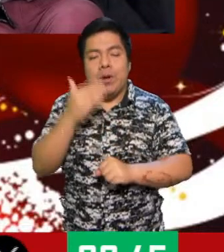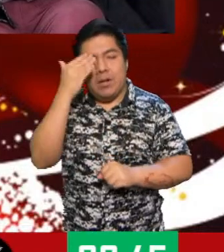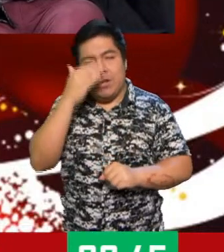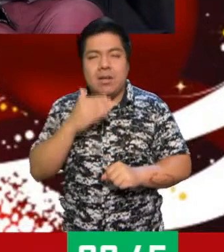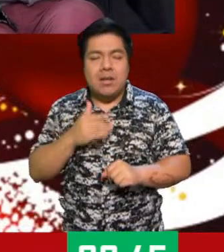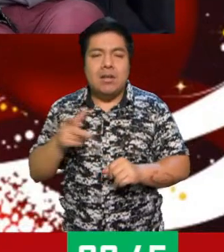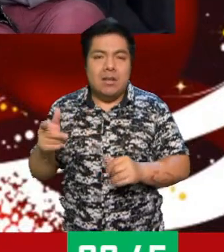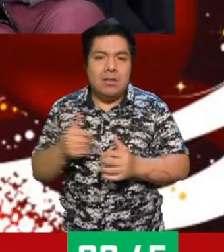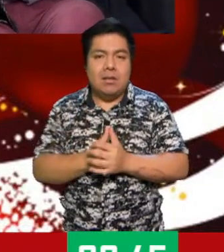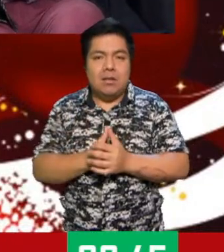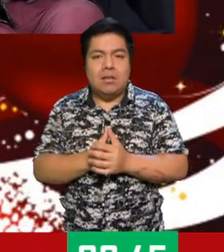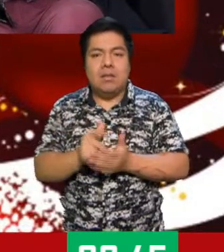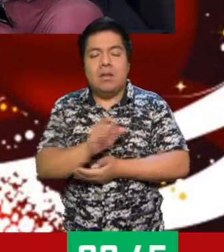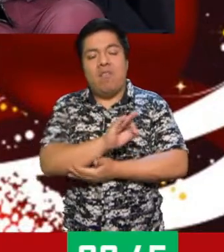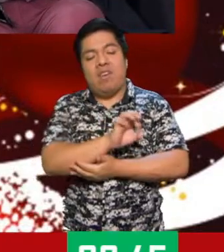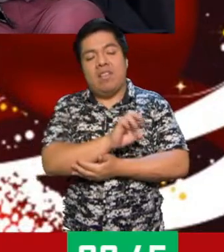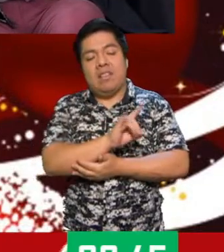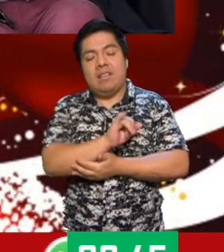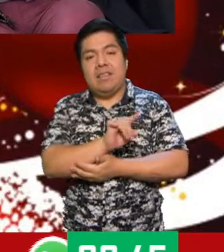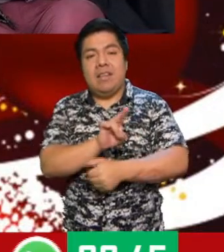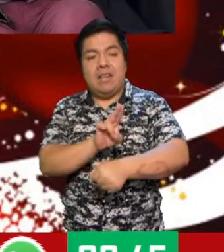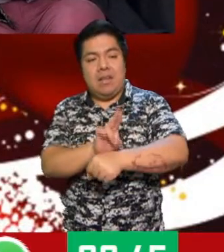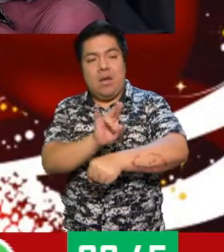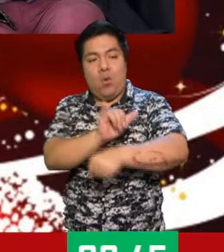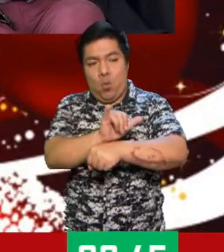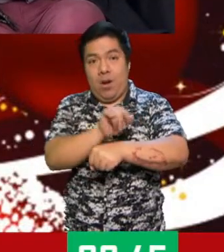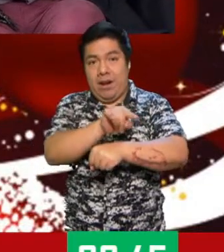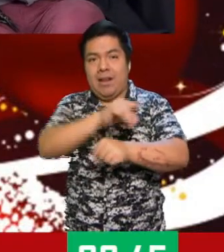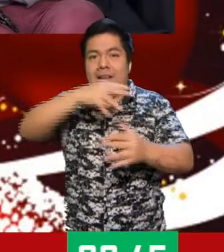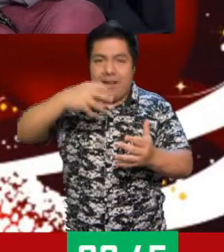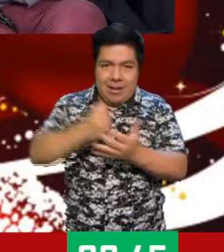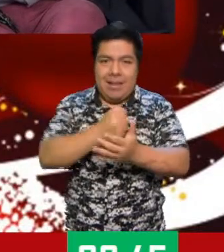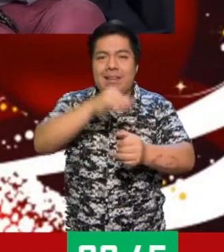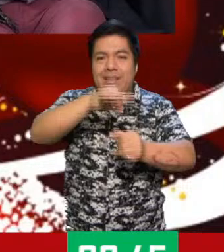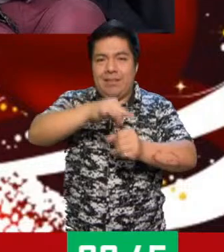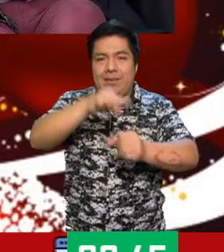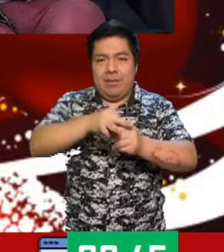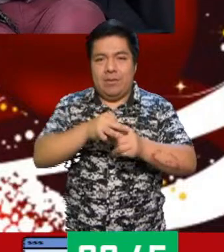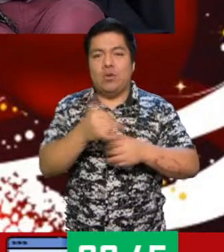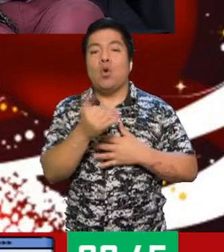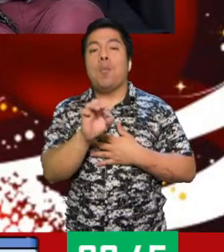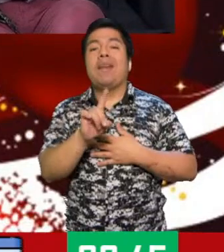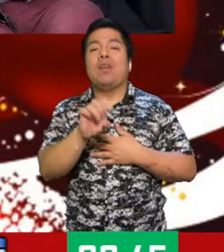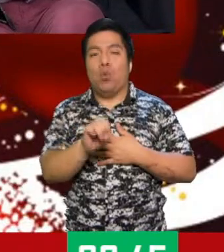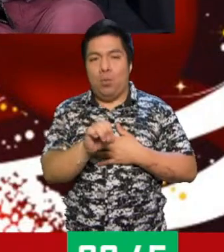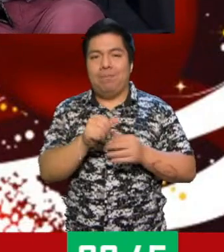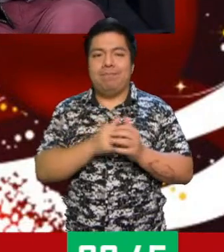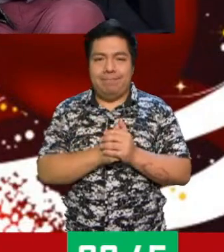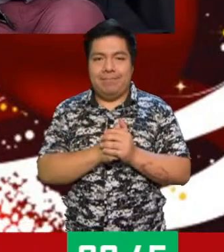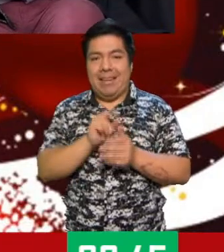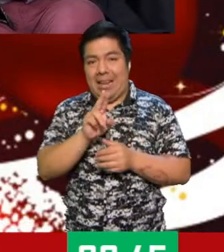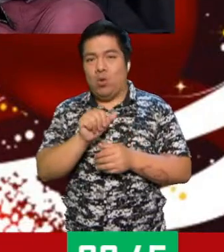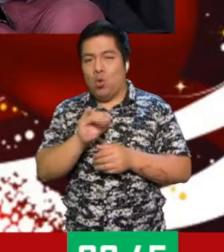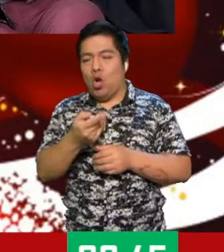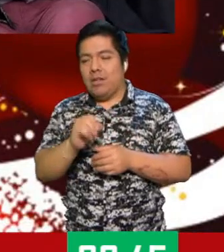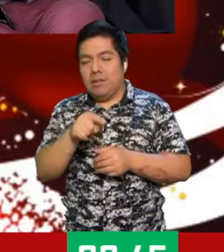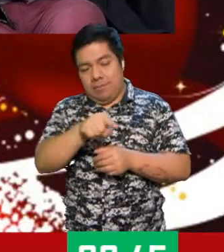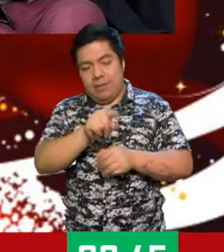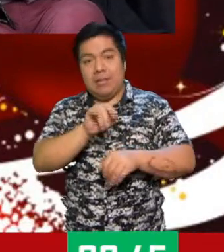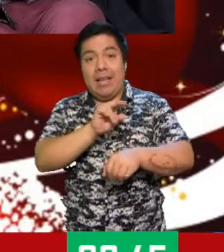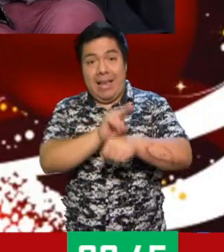triunfo del Frente de Izquierda en Uruguay, ¿no? Este hombre, Yenandú Orsi, pues